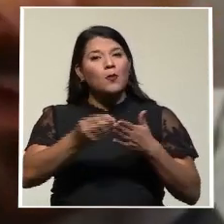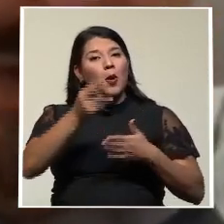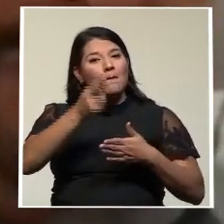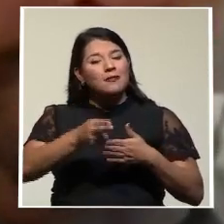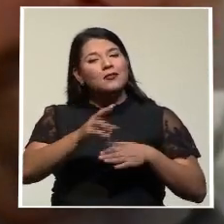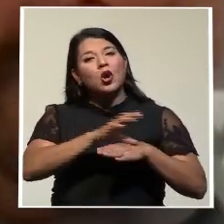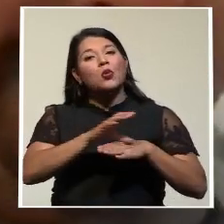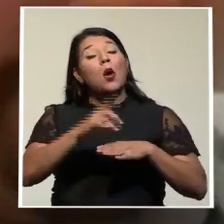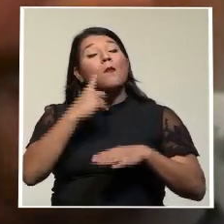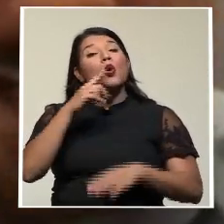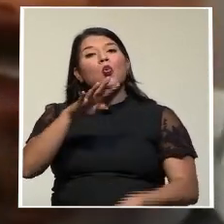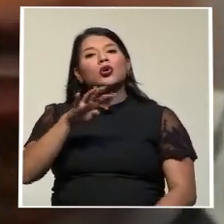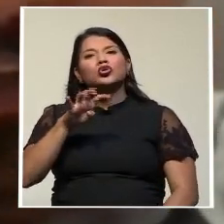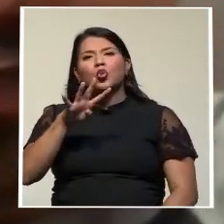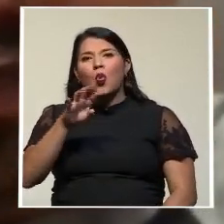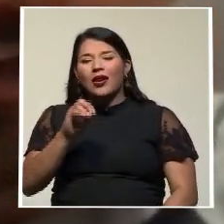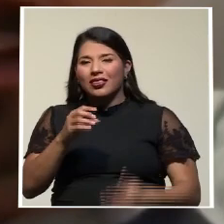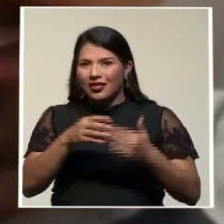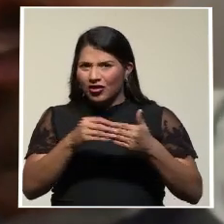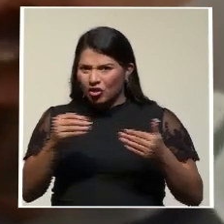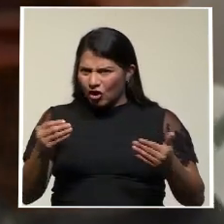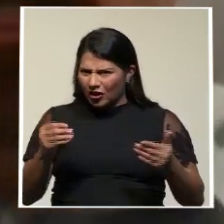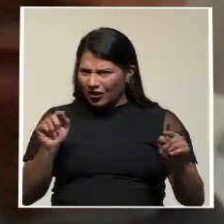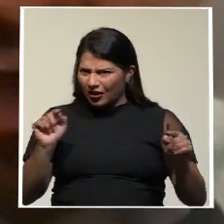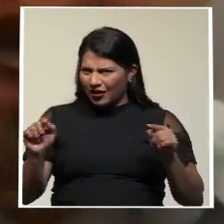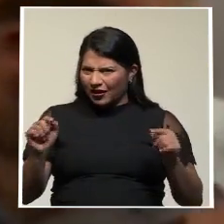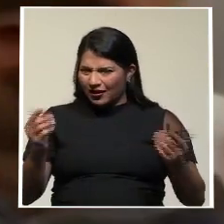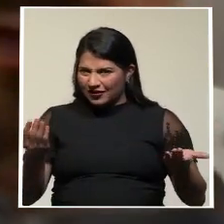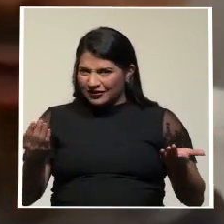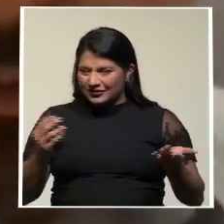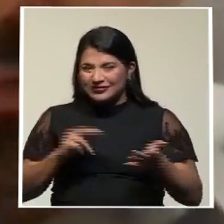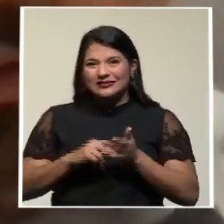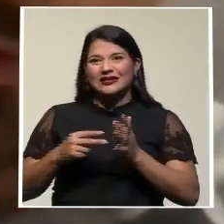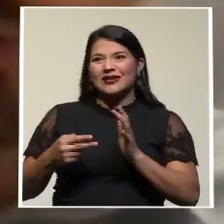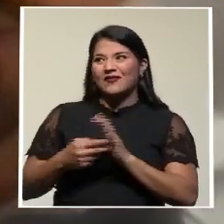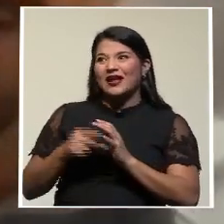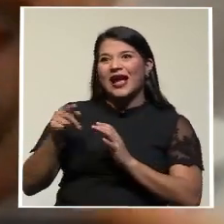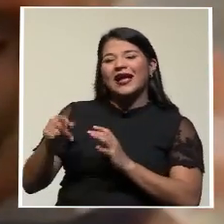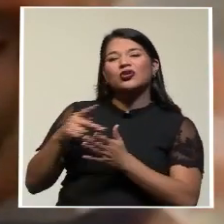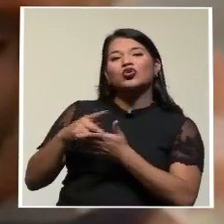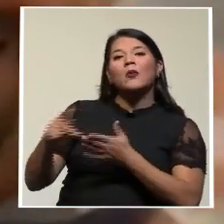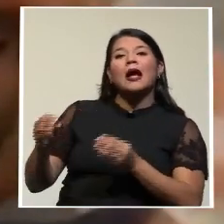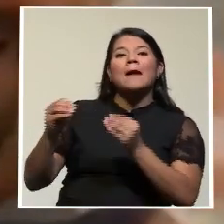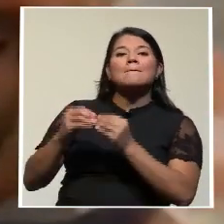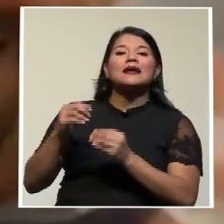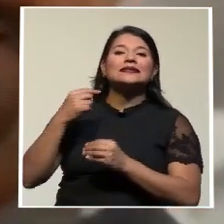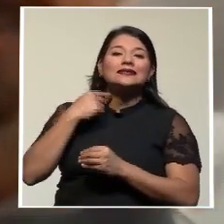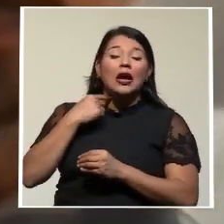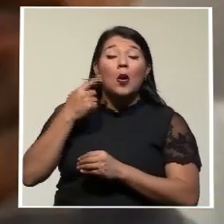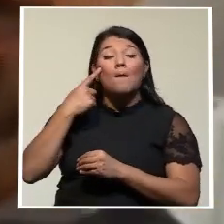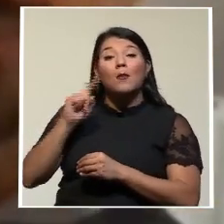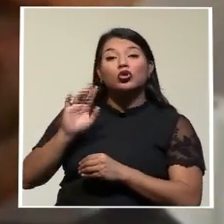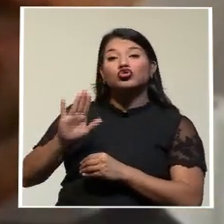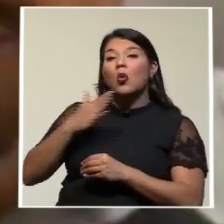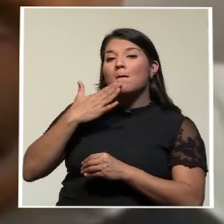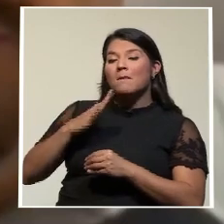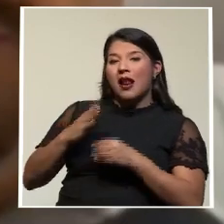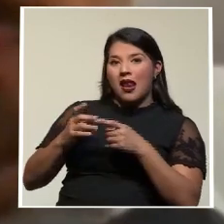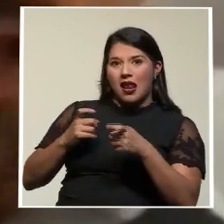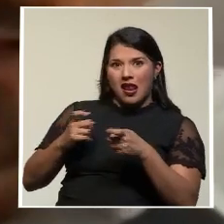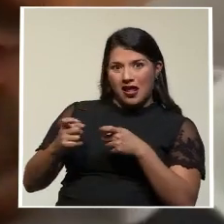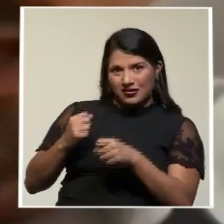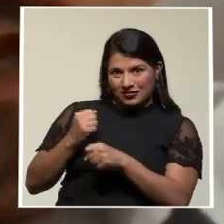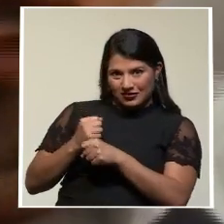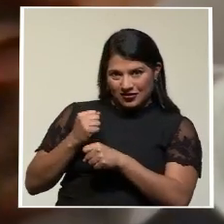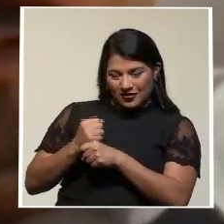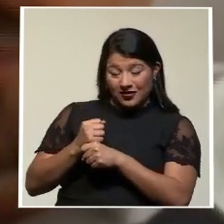por $440. Es decir, pagan sobrecostos producto de esta ineficiencia que tienen. Entonces el